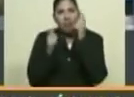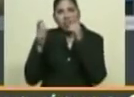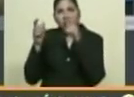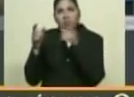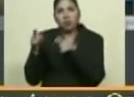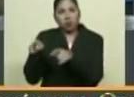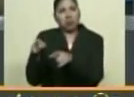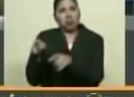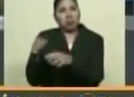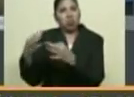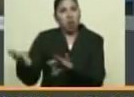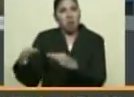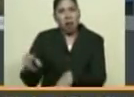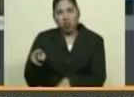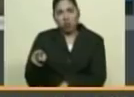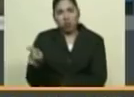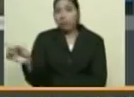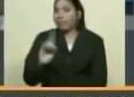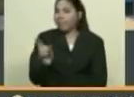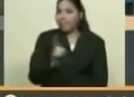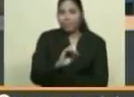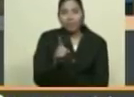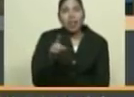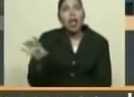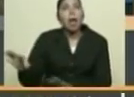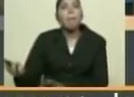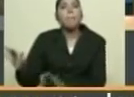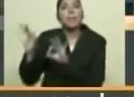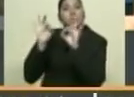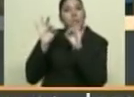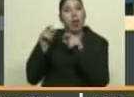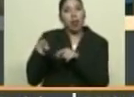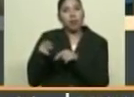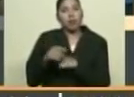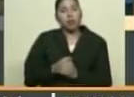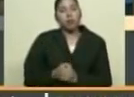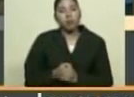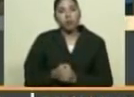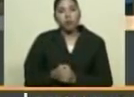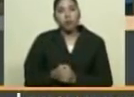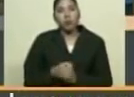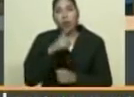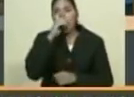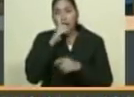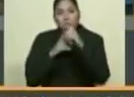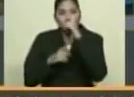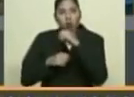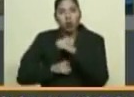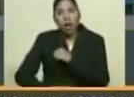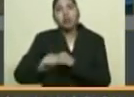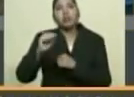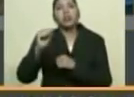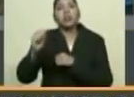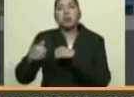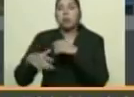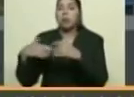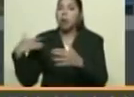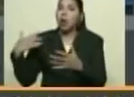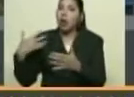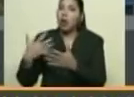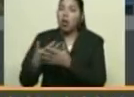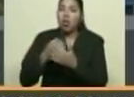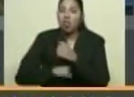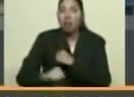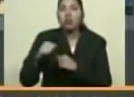y agarraría a la izquierda, me iría para el Orza. Y aquí estamos nosotros en el Orza hoy rindiéndole desde